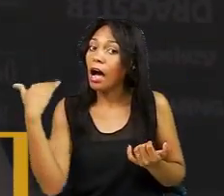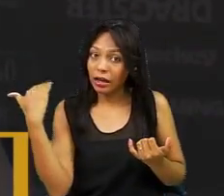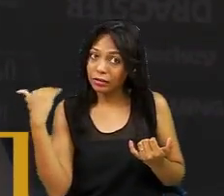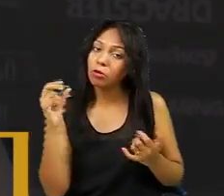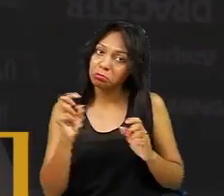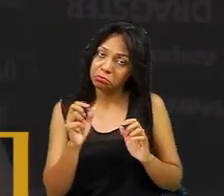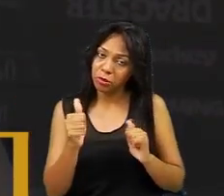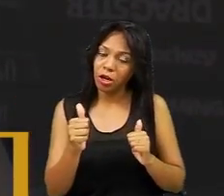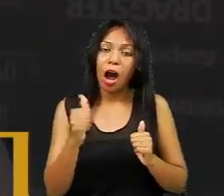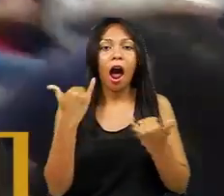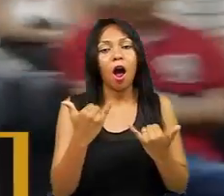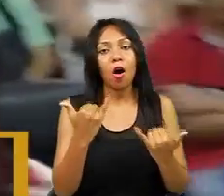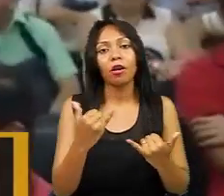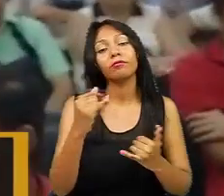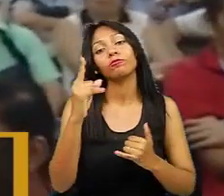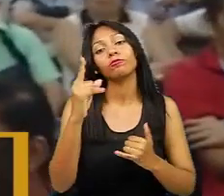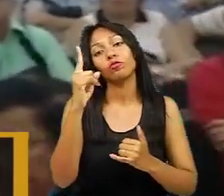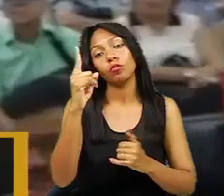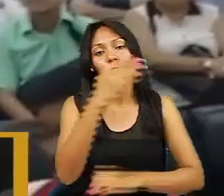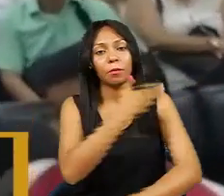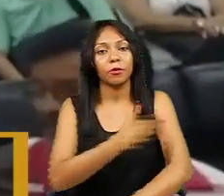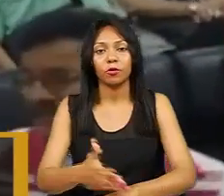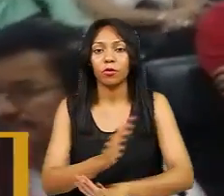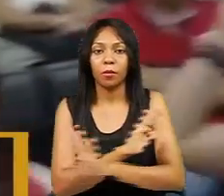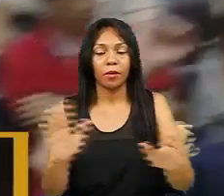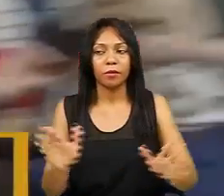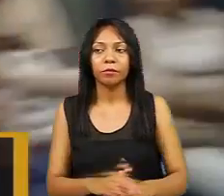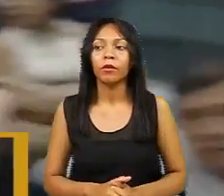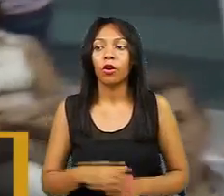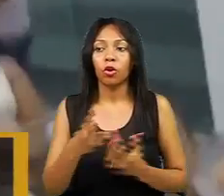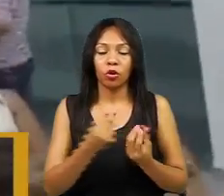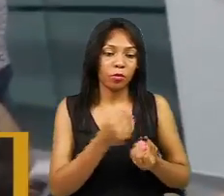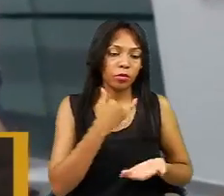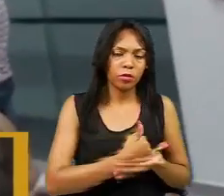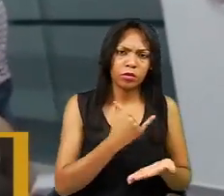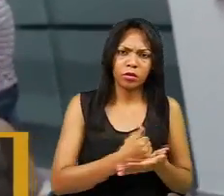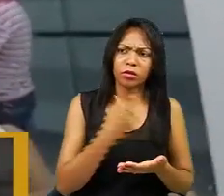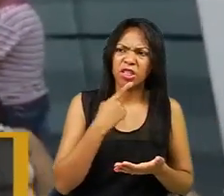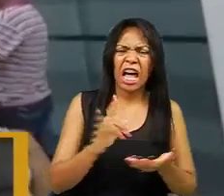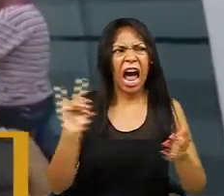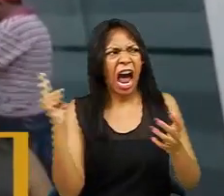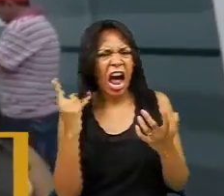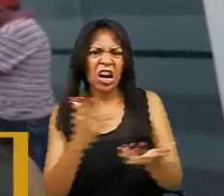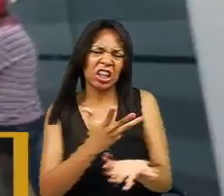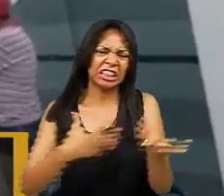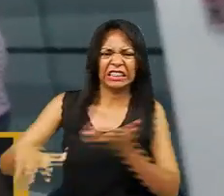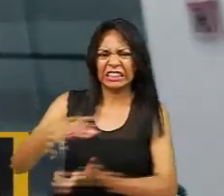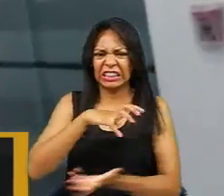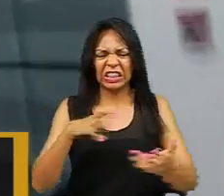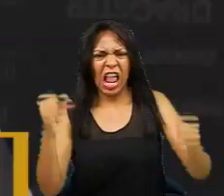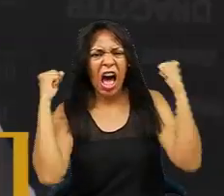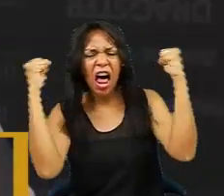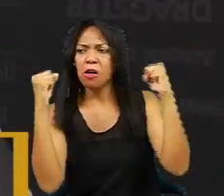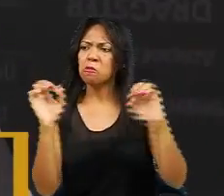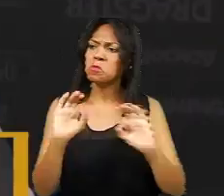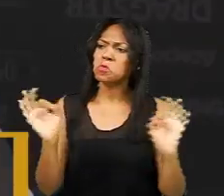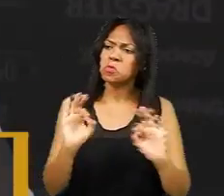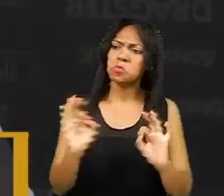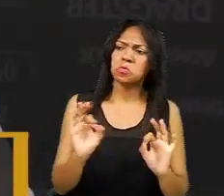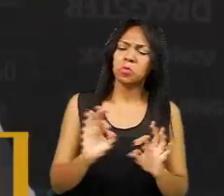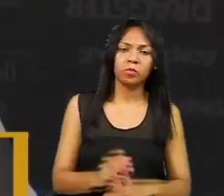en 7.000 pesos por cita. De igual forma, el sindicato dijo no haber propiciado actos vandálicos en el centro de atención local de Bucaramanga el pasado lunes.